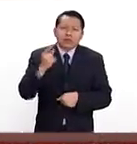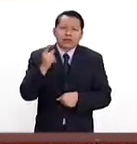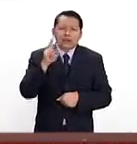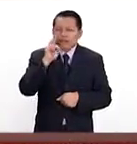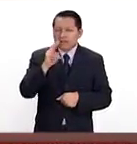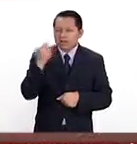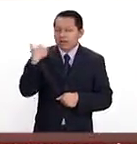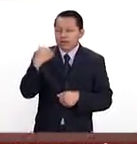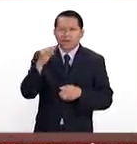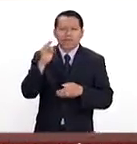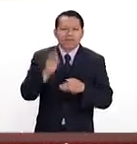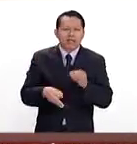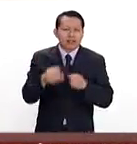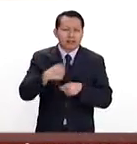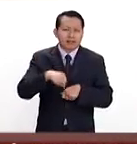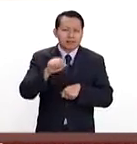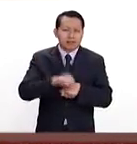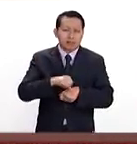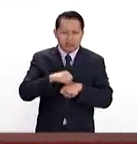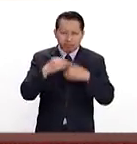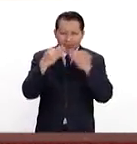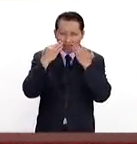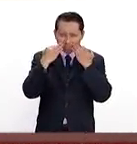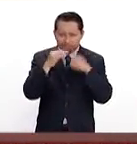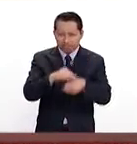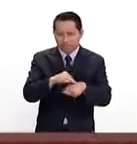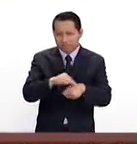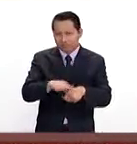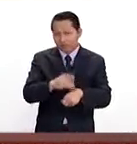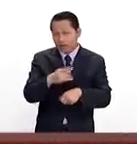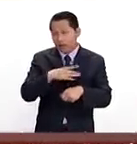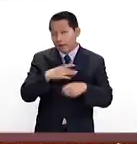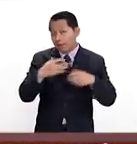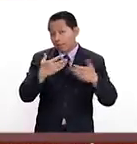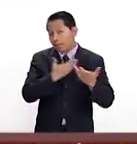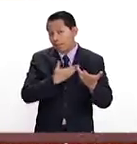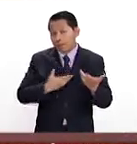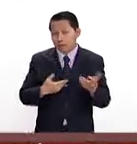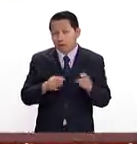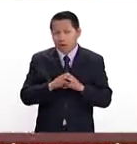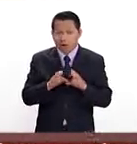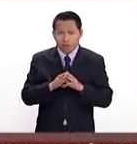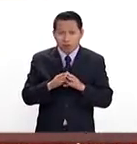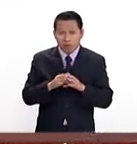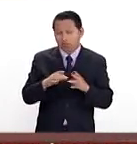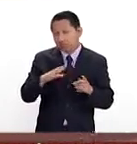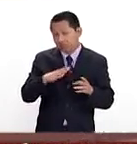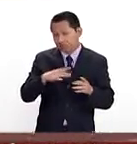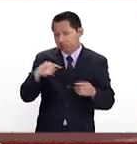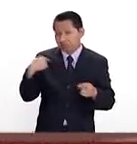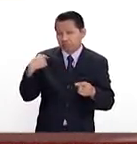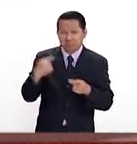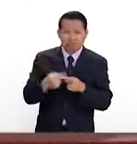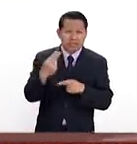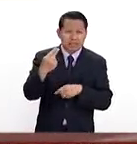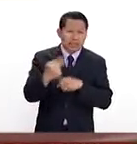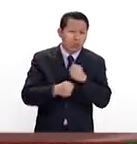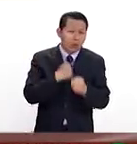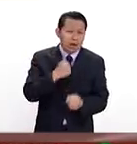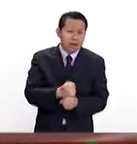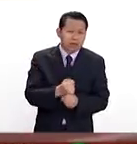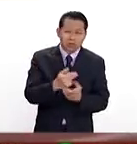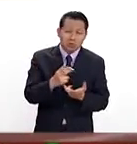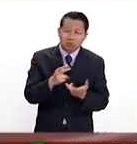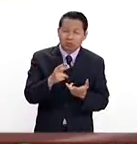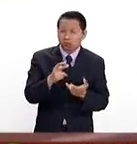vimos este fin de semana. Es decir, un presidente que en más del último cuarto de siglo no había sido cuestionado de esta manera